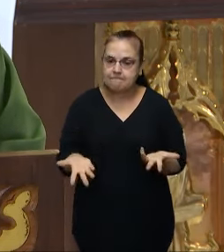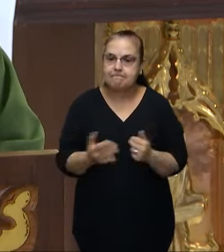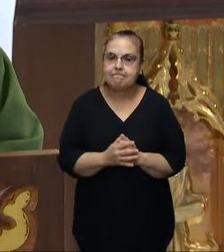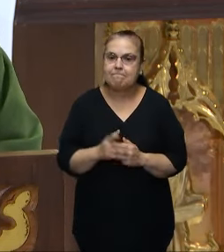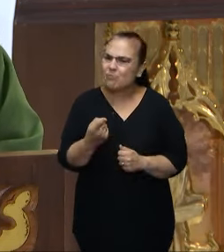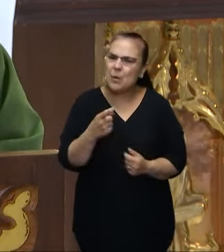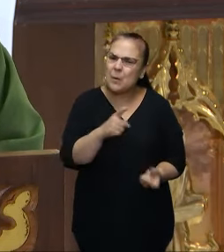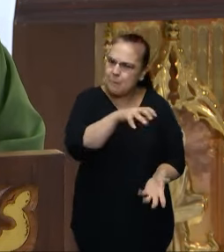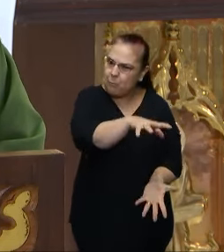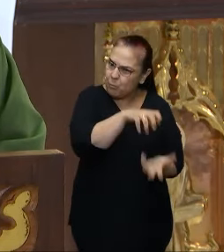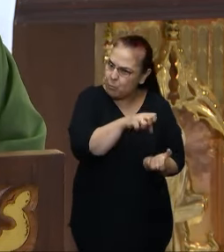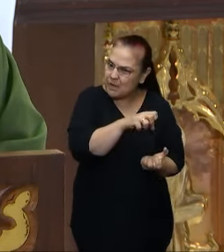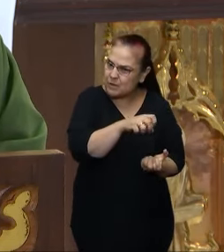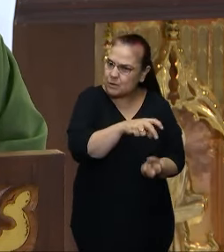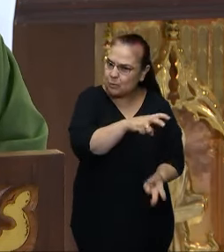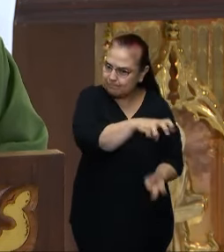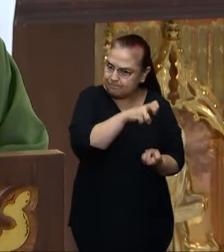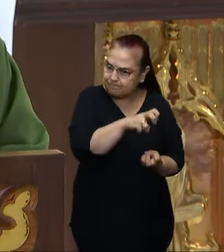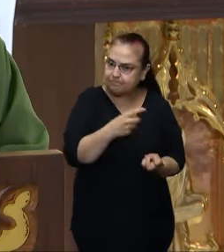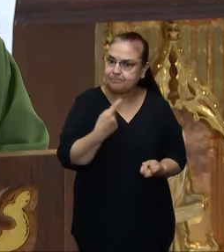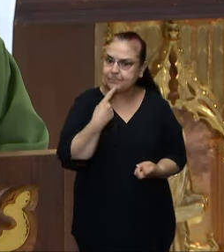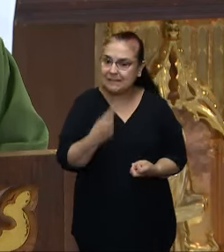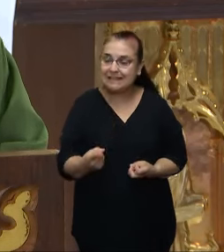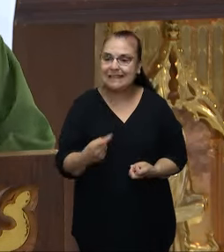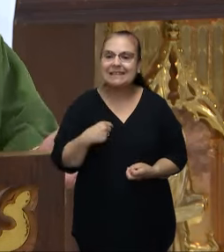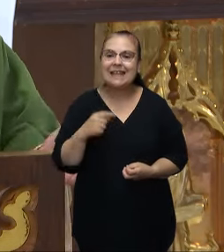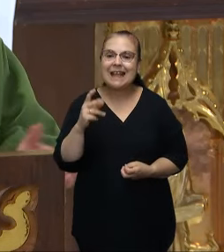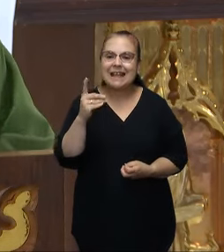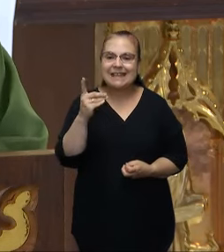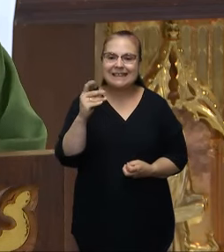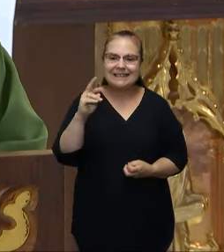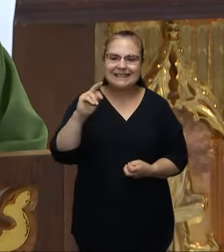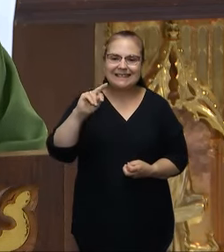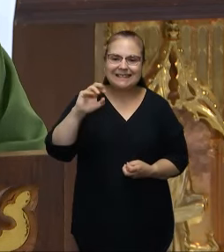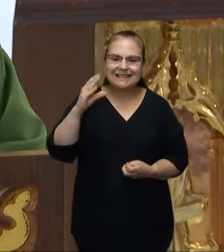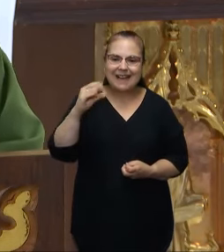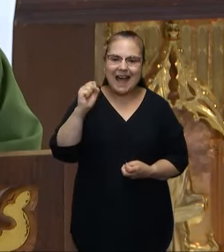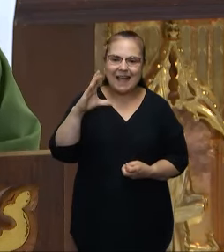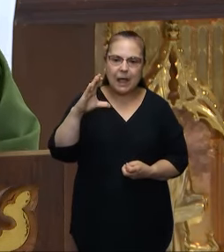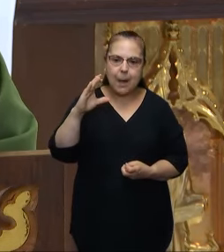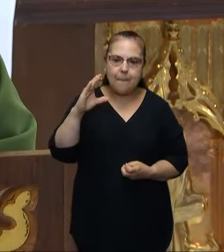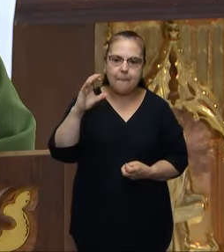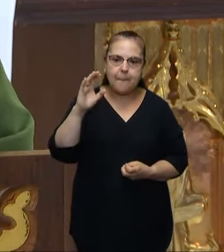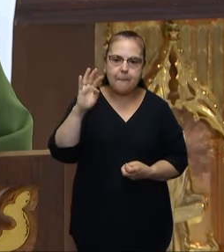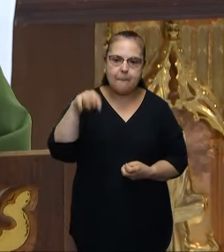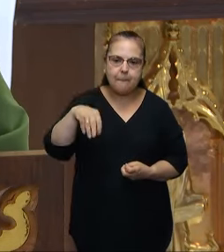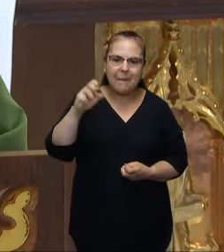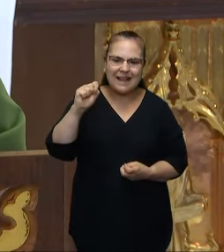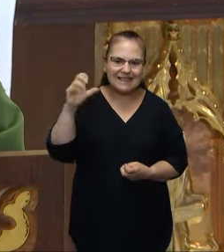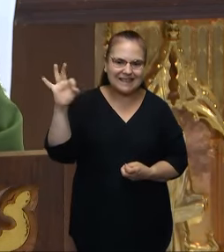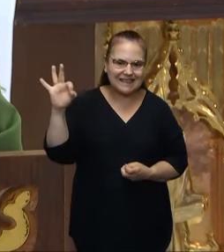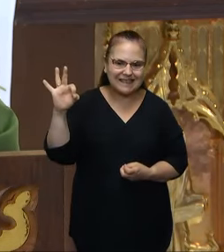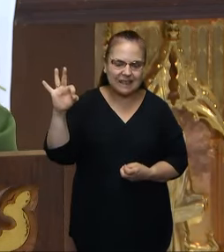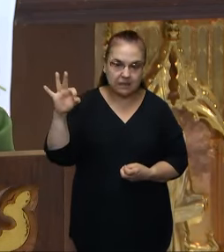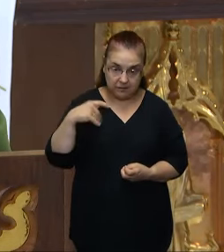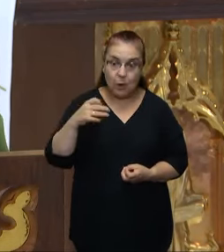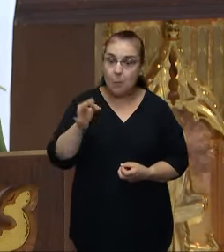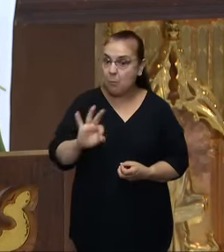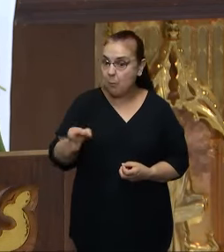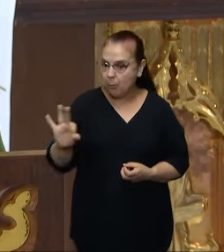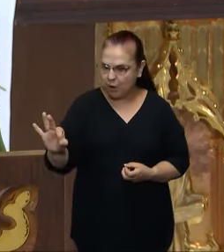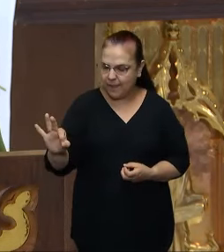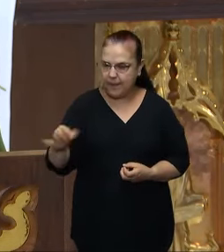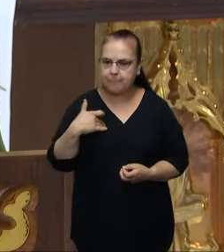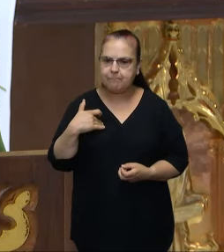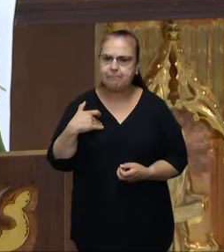un impuesto de estos que se nos dice dos dragas una moneda el valor era más o menos como como de